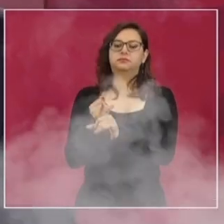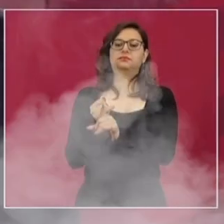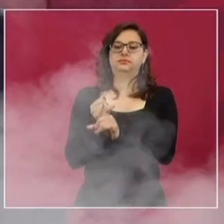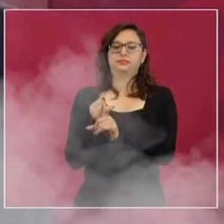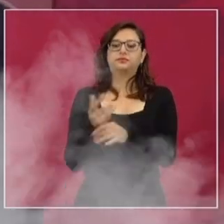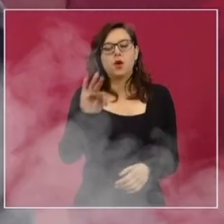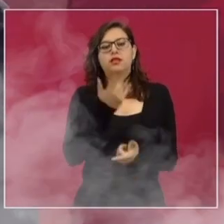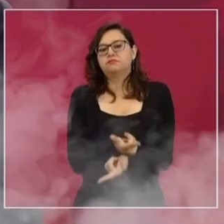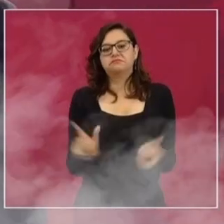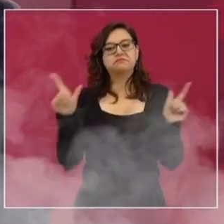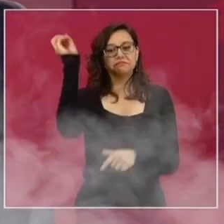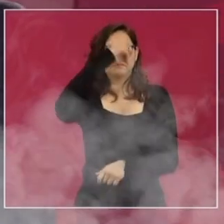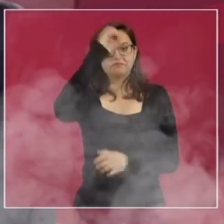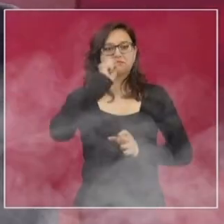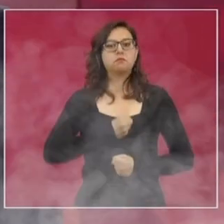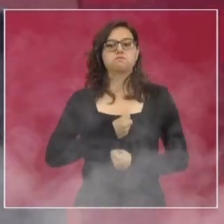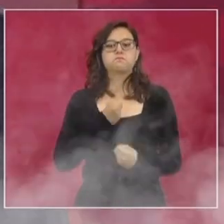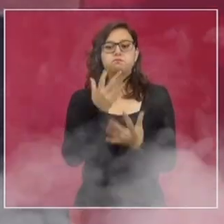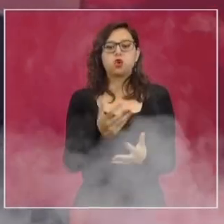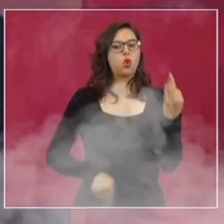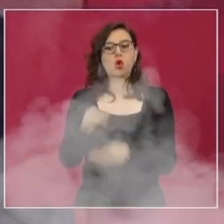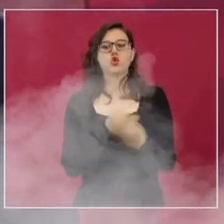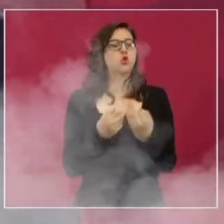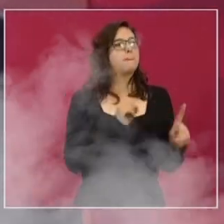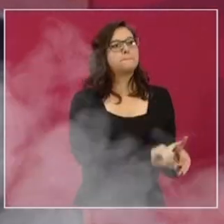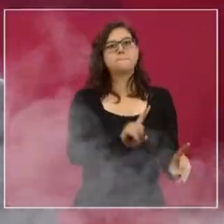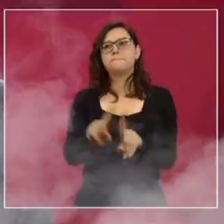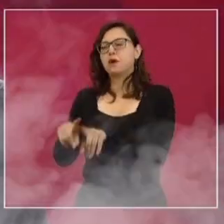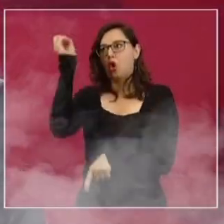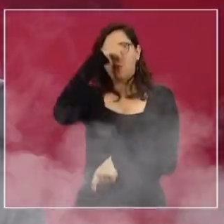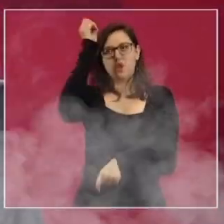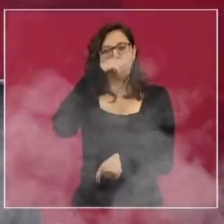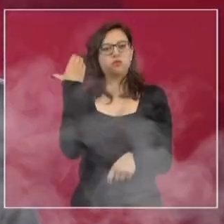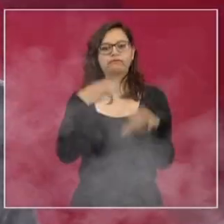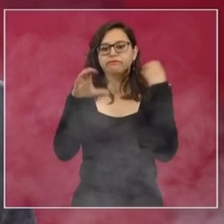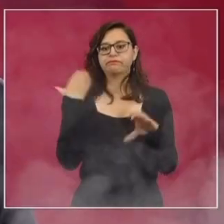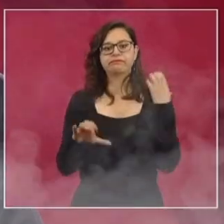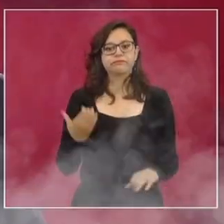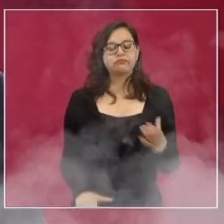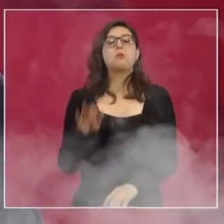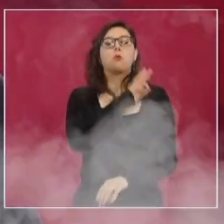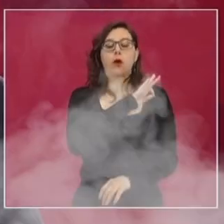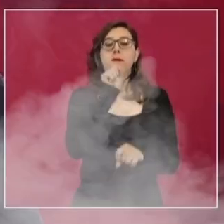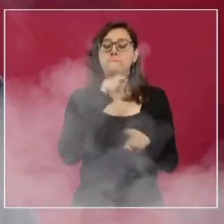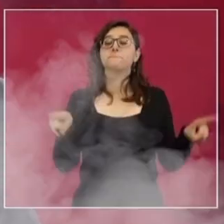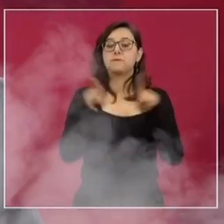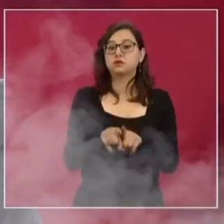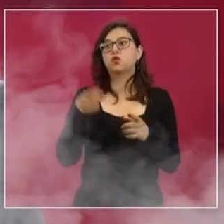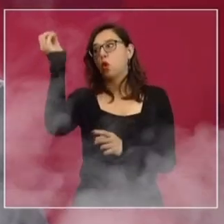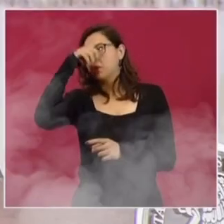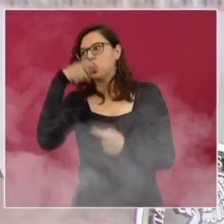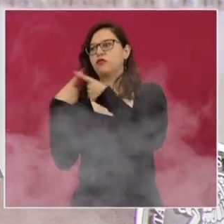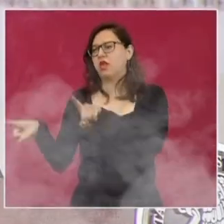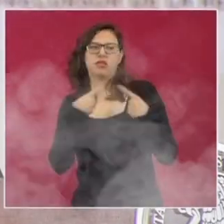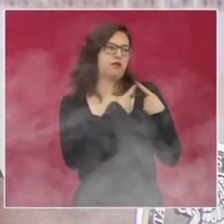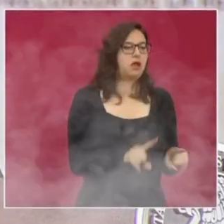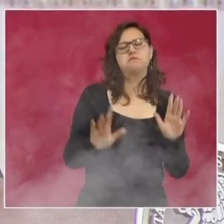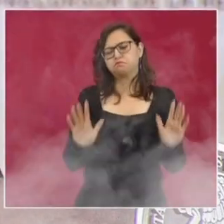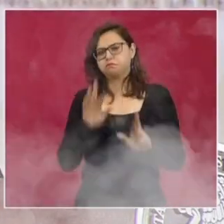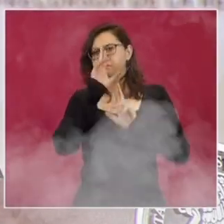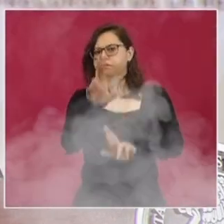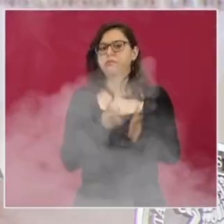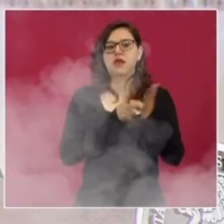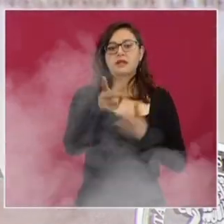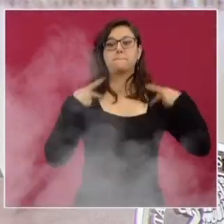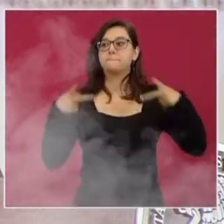puede opinar y hay pluralidad y se garantiza el derecho a disentir. Y la gente también está más consciente, más